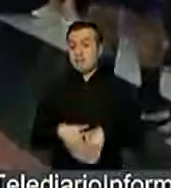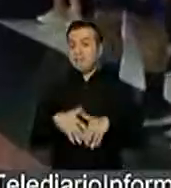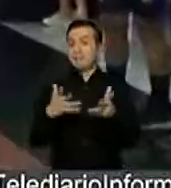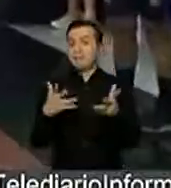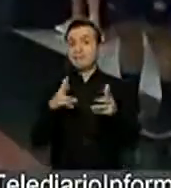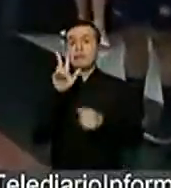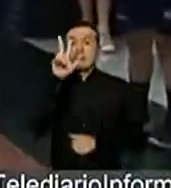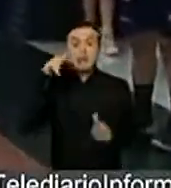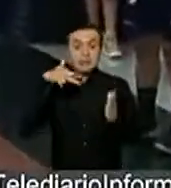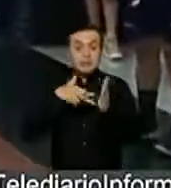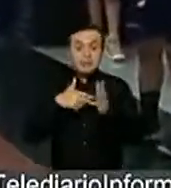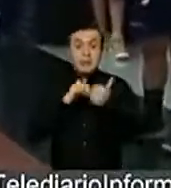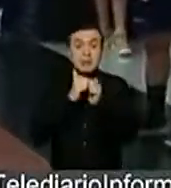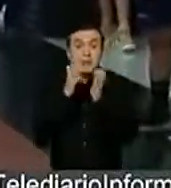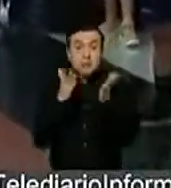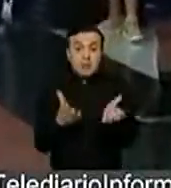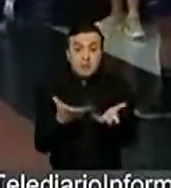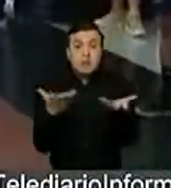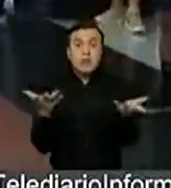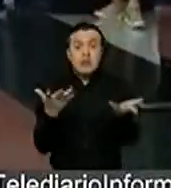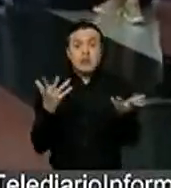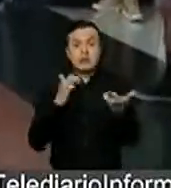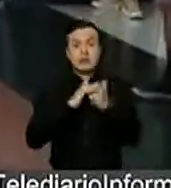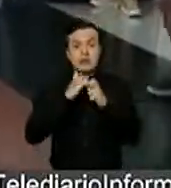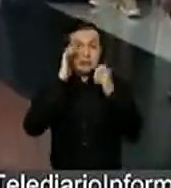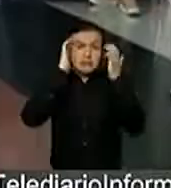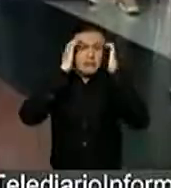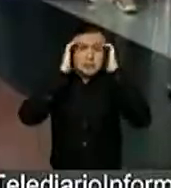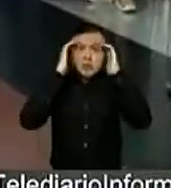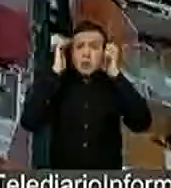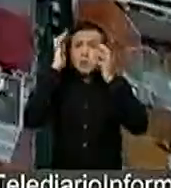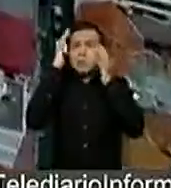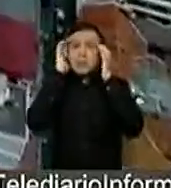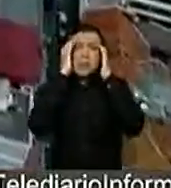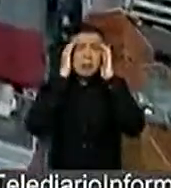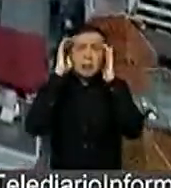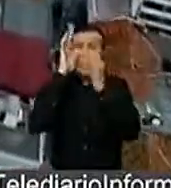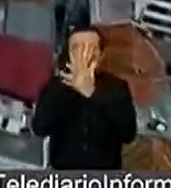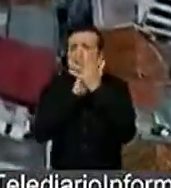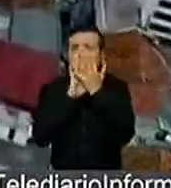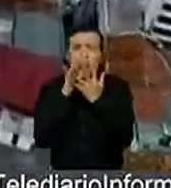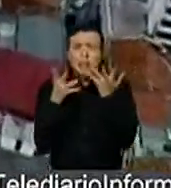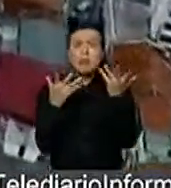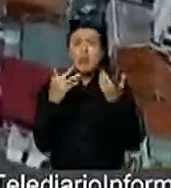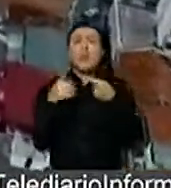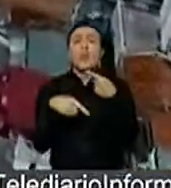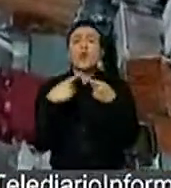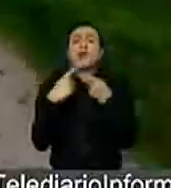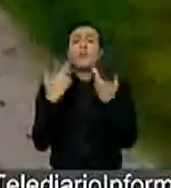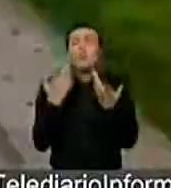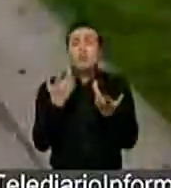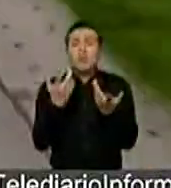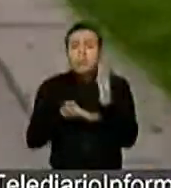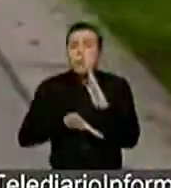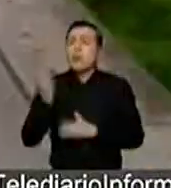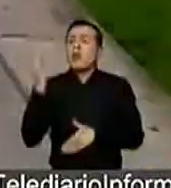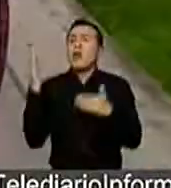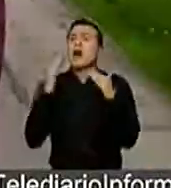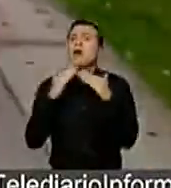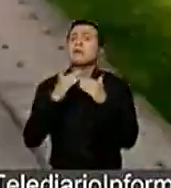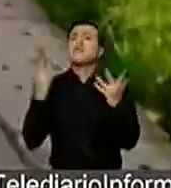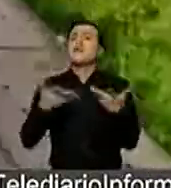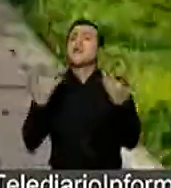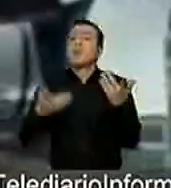de 3.000 atletas pasaron días de pánico e incertidumbre, sin saber cuándo iban a retornar a sus